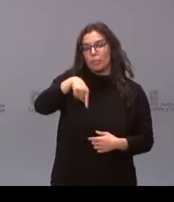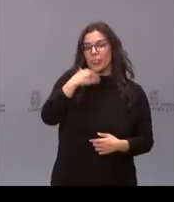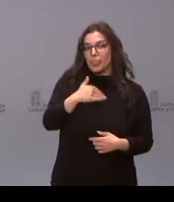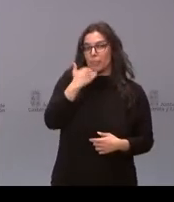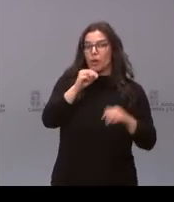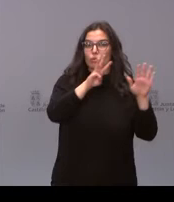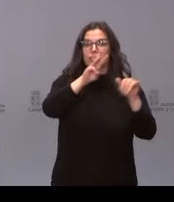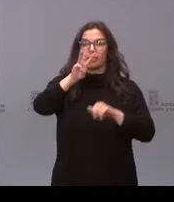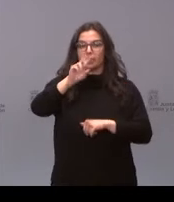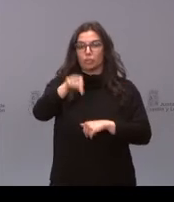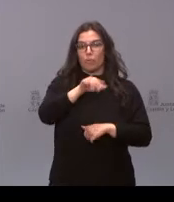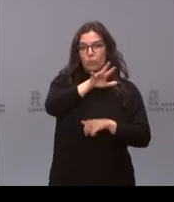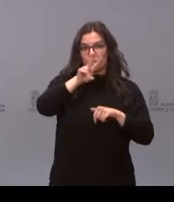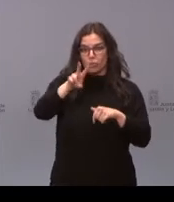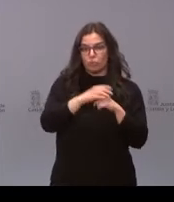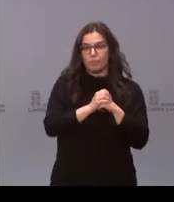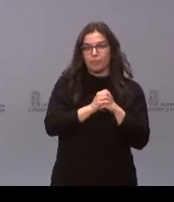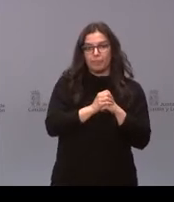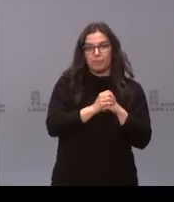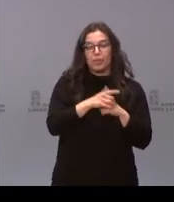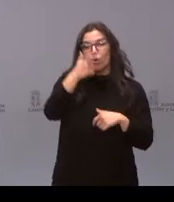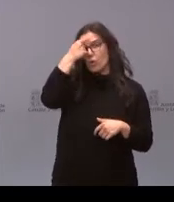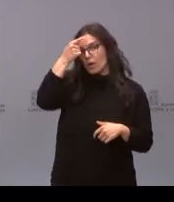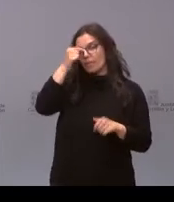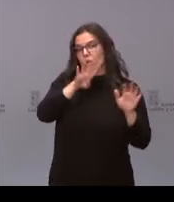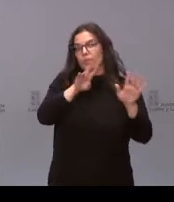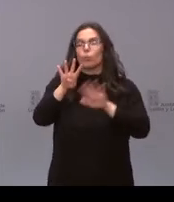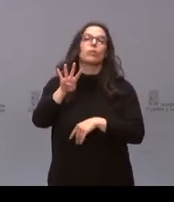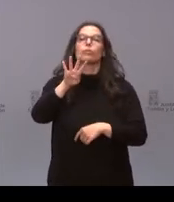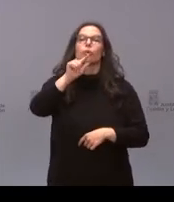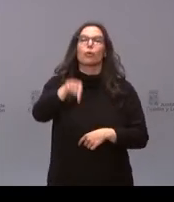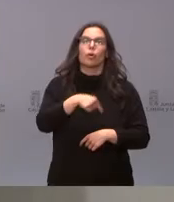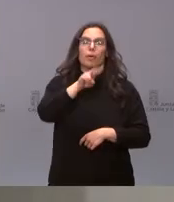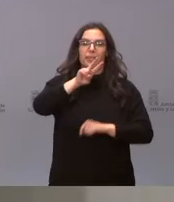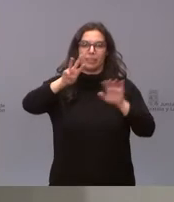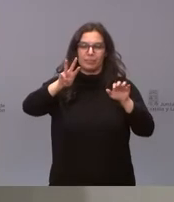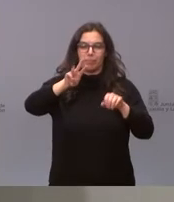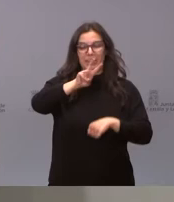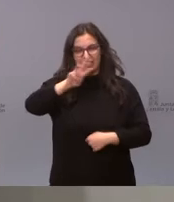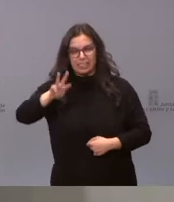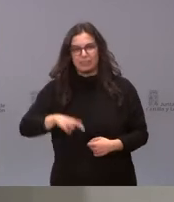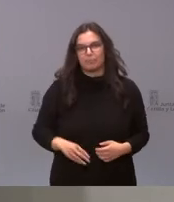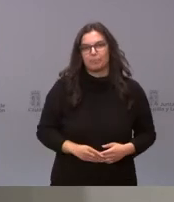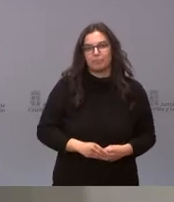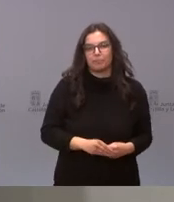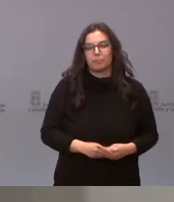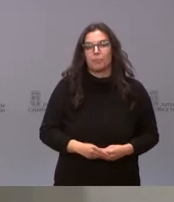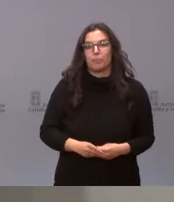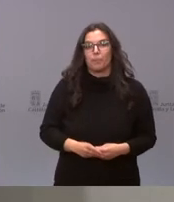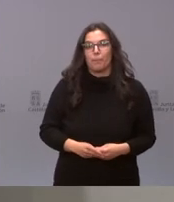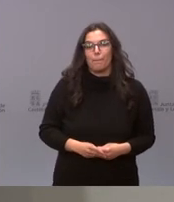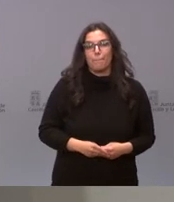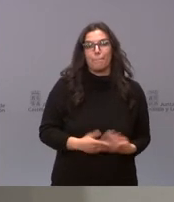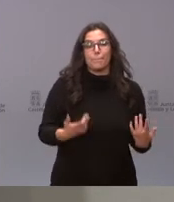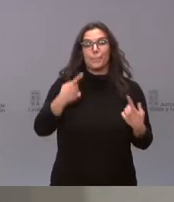con 83 52 y ávila con 94 como 23 con el objeto de